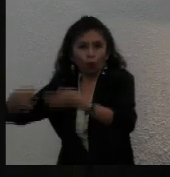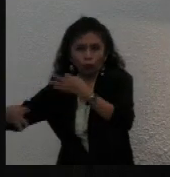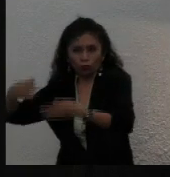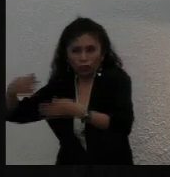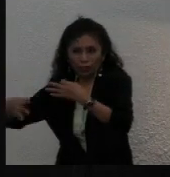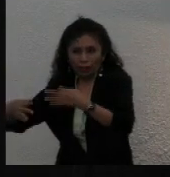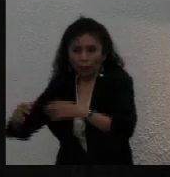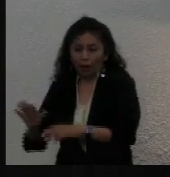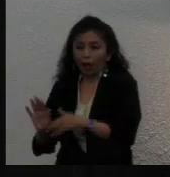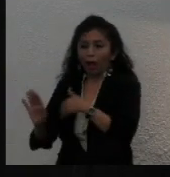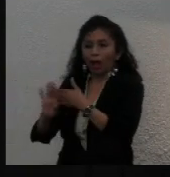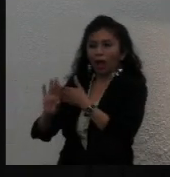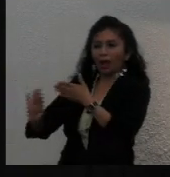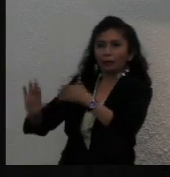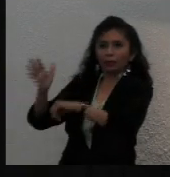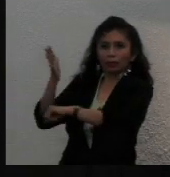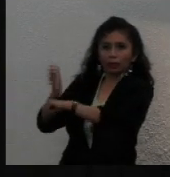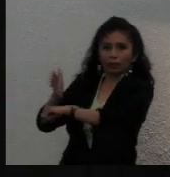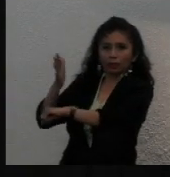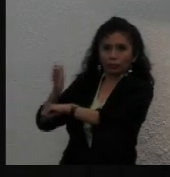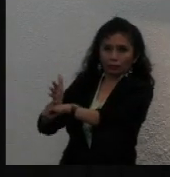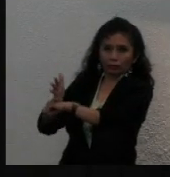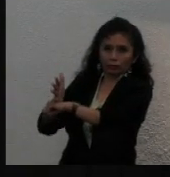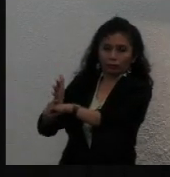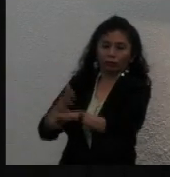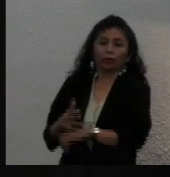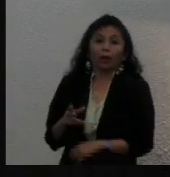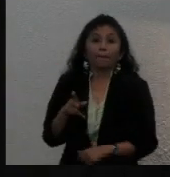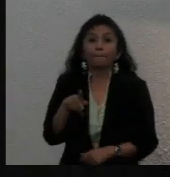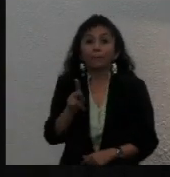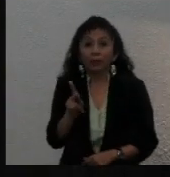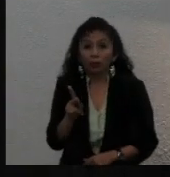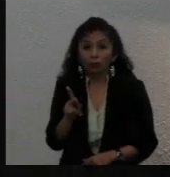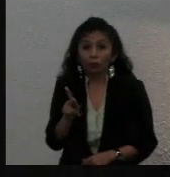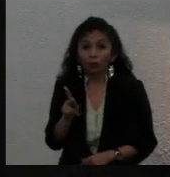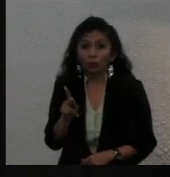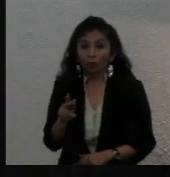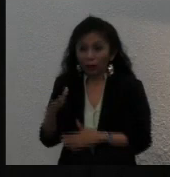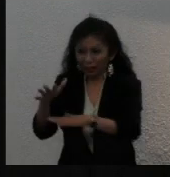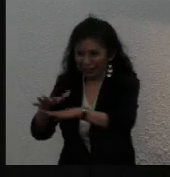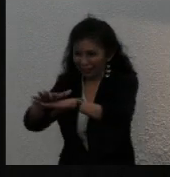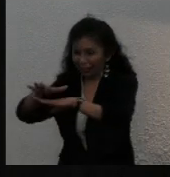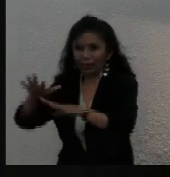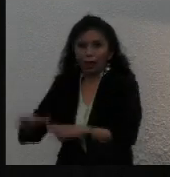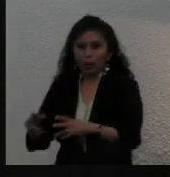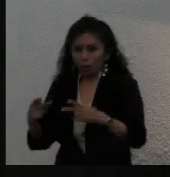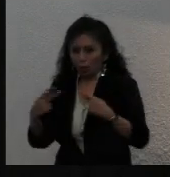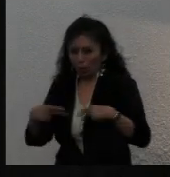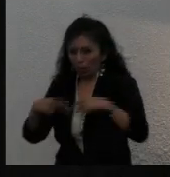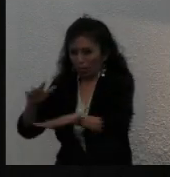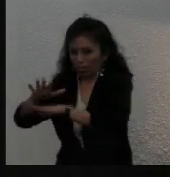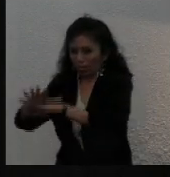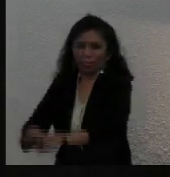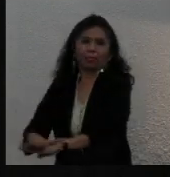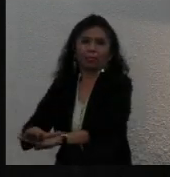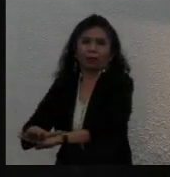sancionados en el futuro los que hoy gobiernan pero también para mantener dominado al siguiente